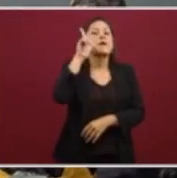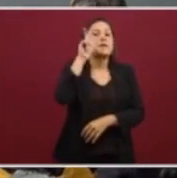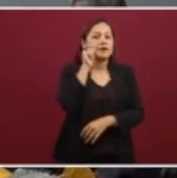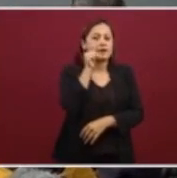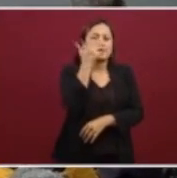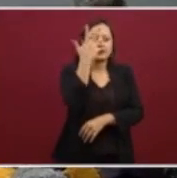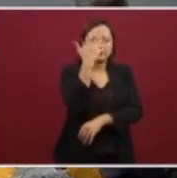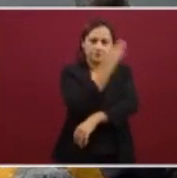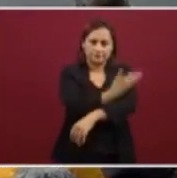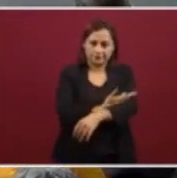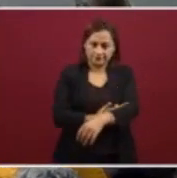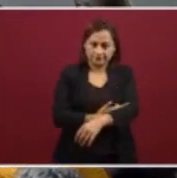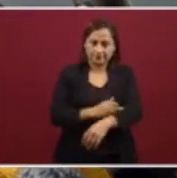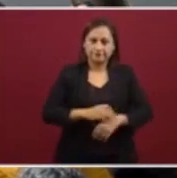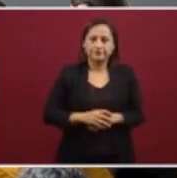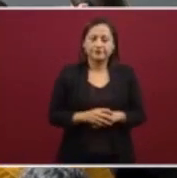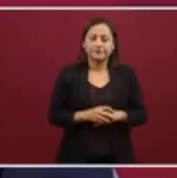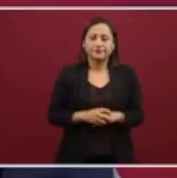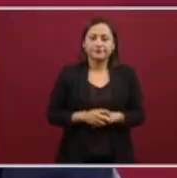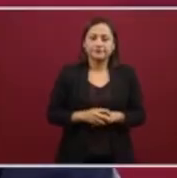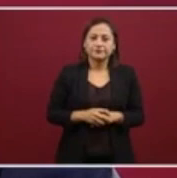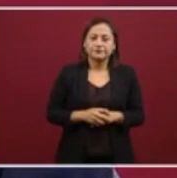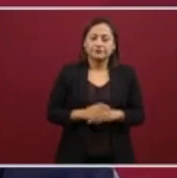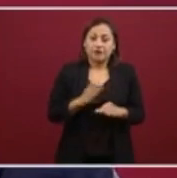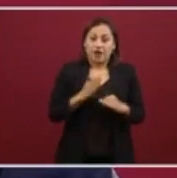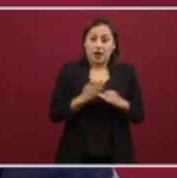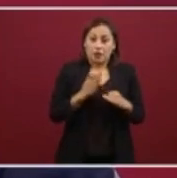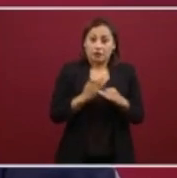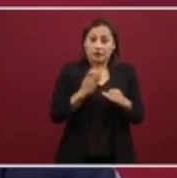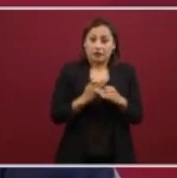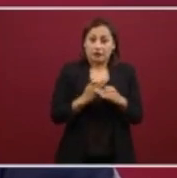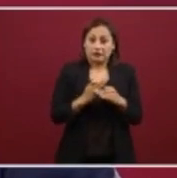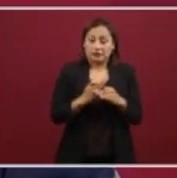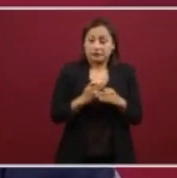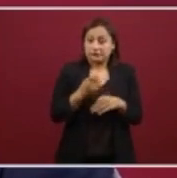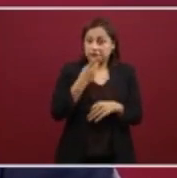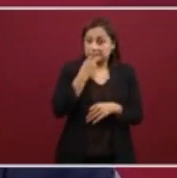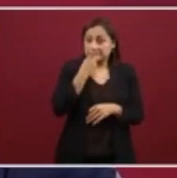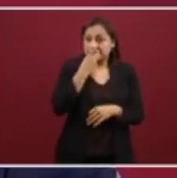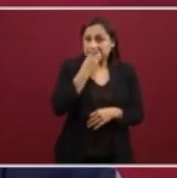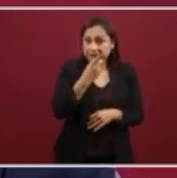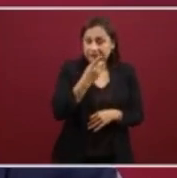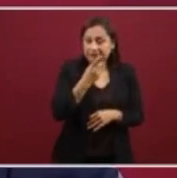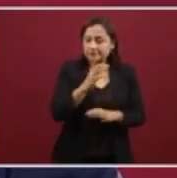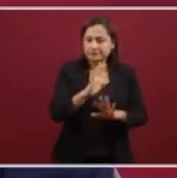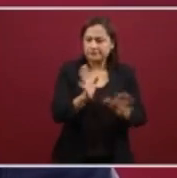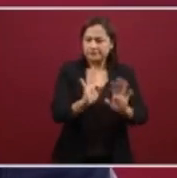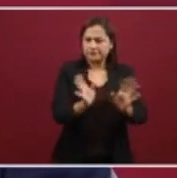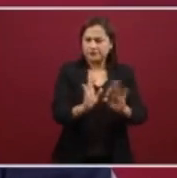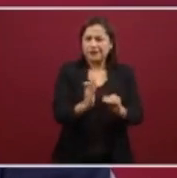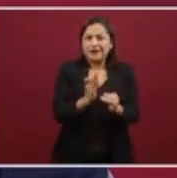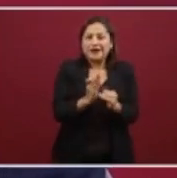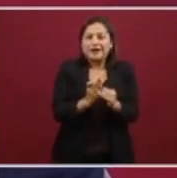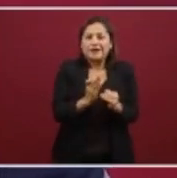ahora adelantar nada porque se está dialogando,